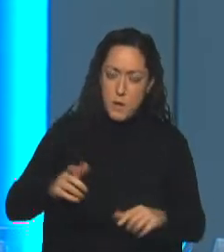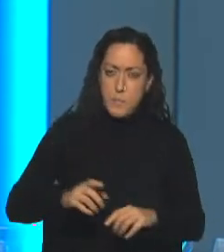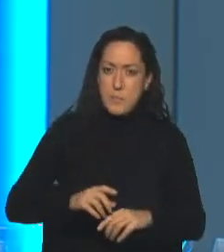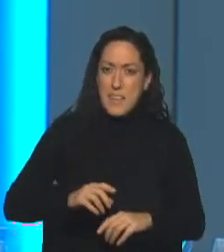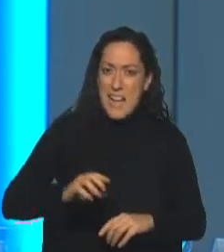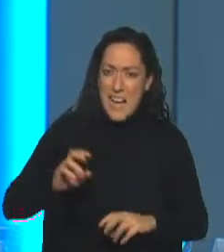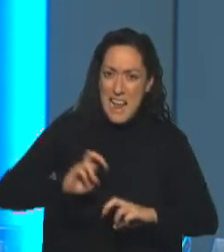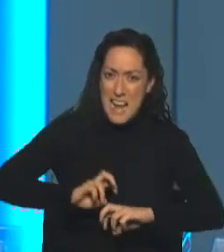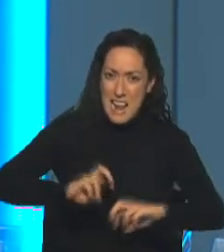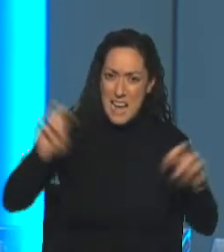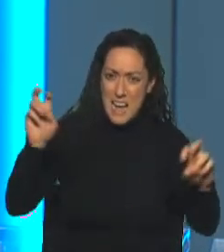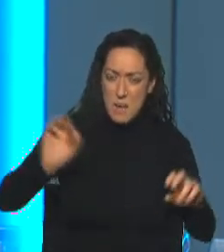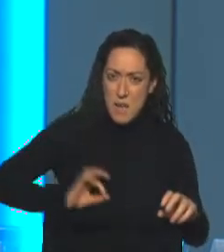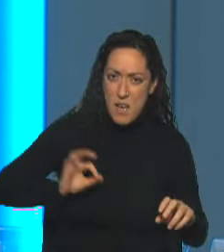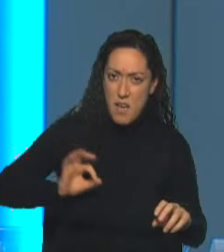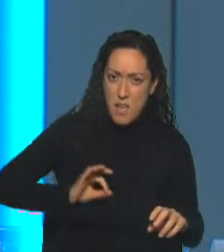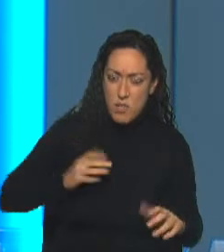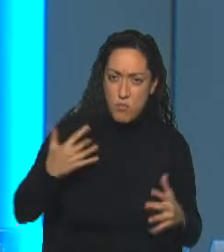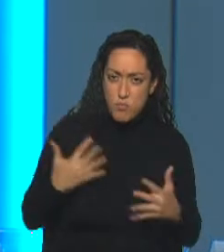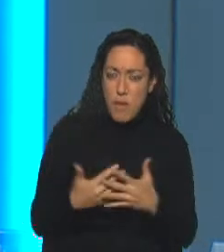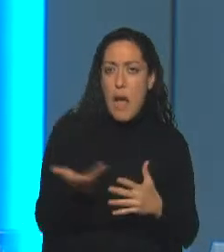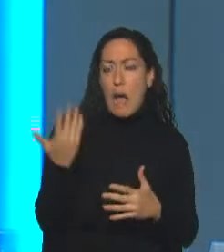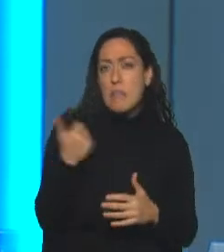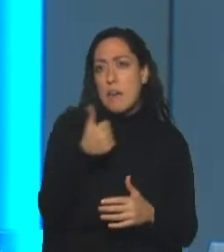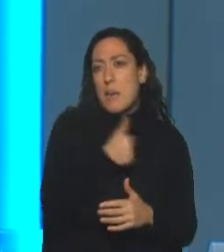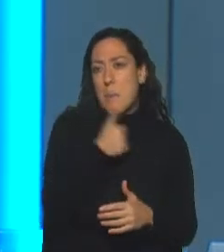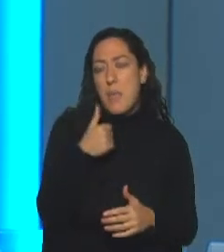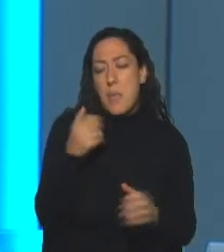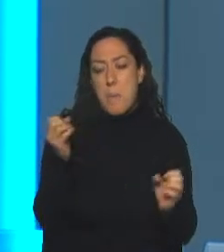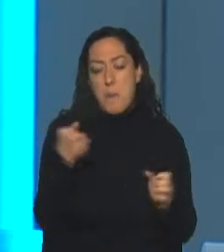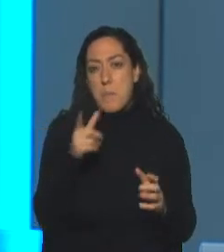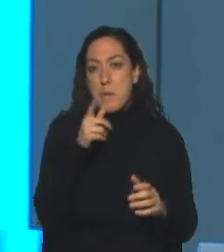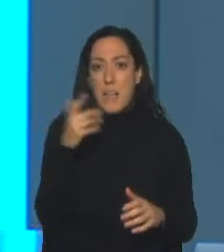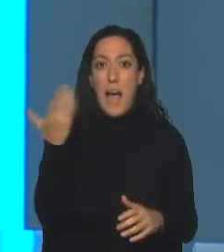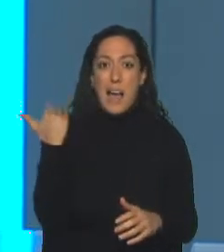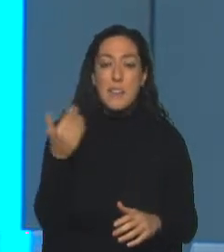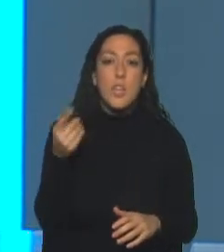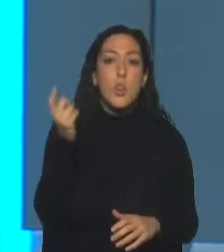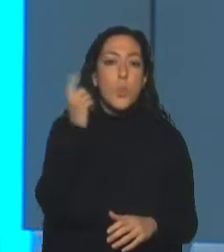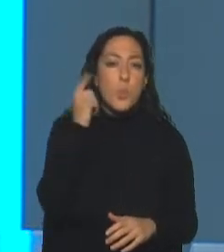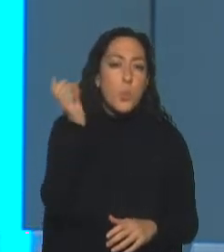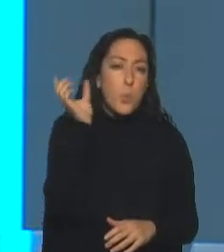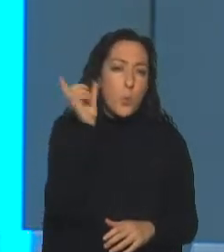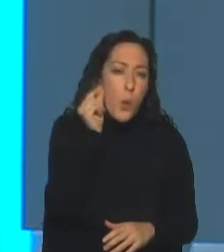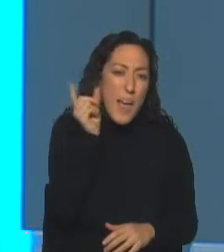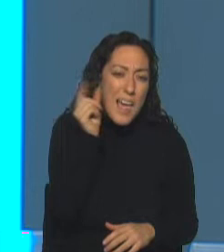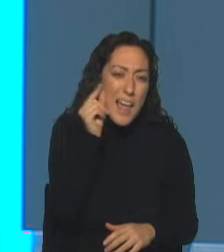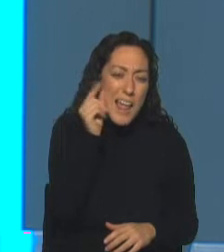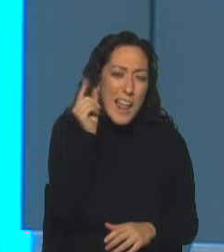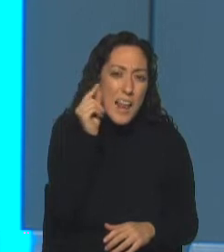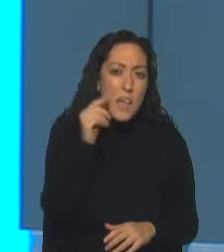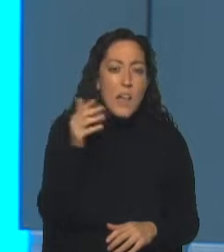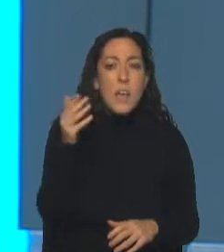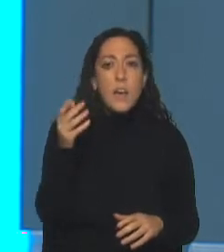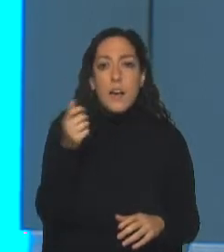remedios que parecían Mágicos en un momento cualquiera que haya llevado su hijo a una Guardia con dolor de oídos y unas horas más tarde lo ve